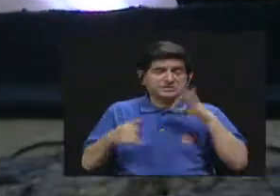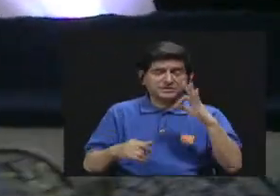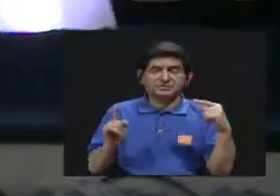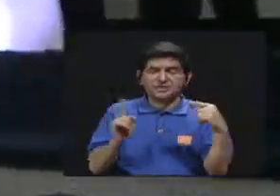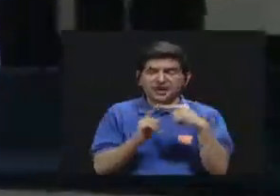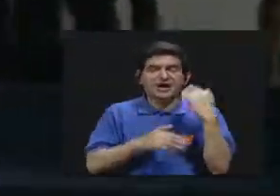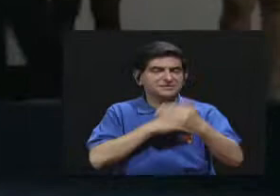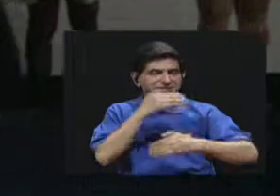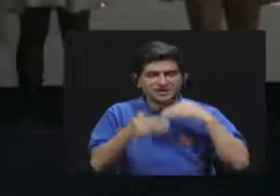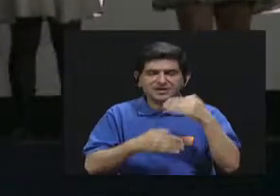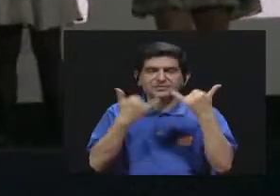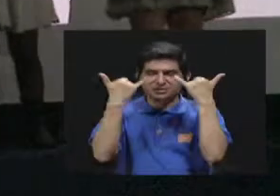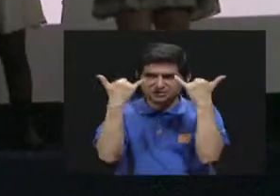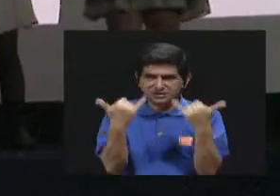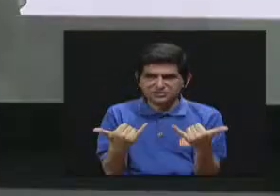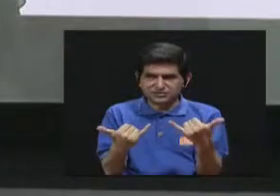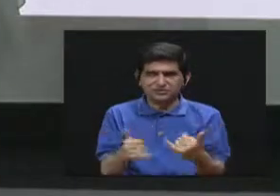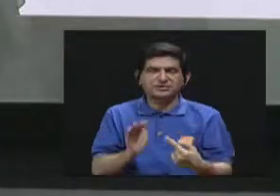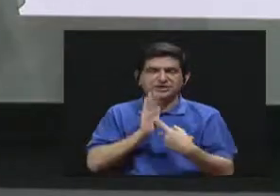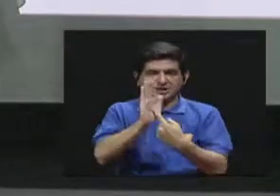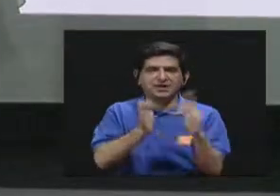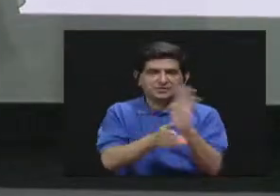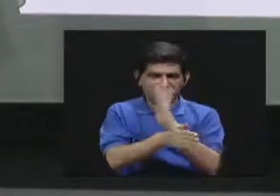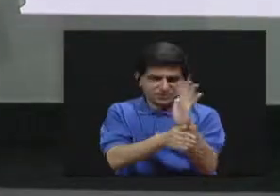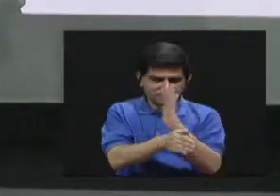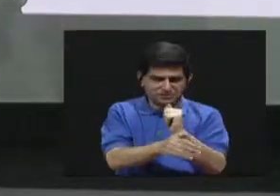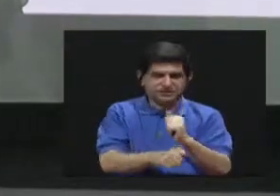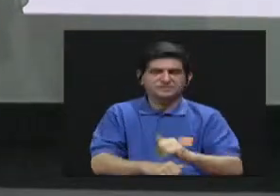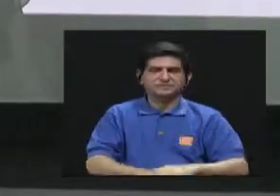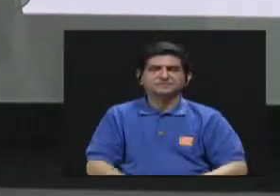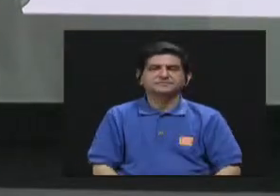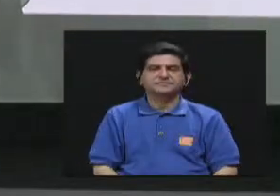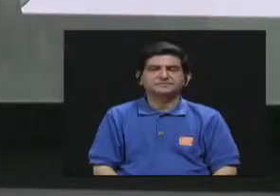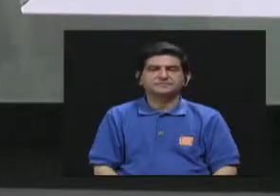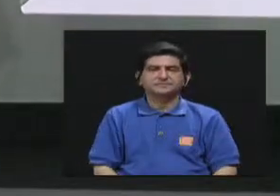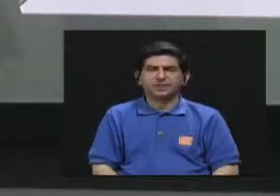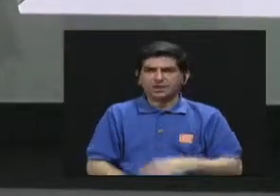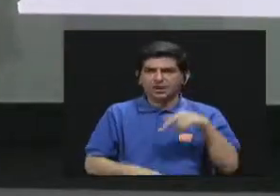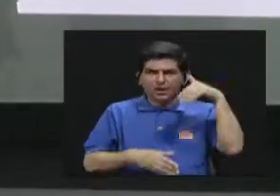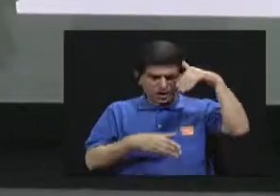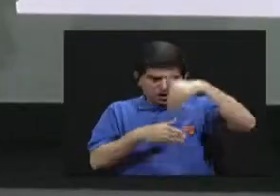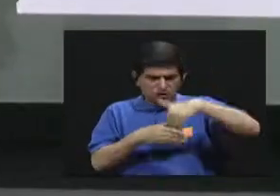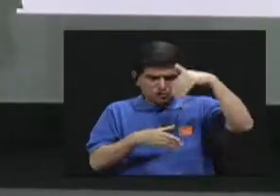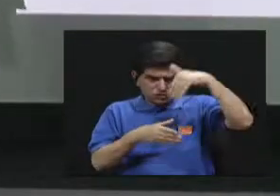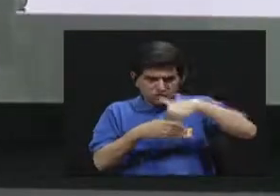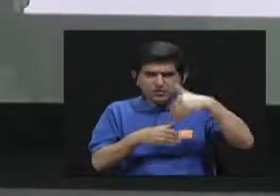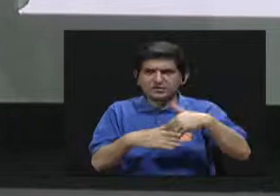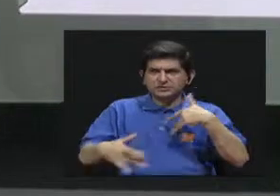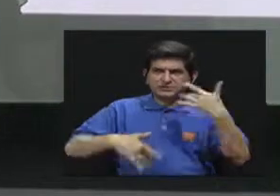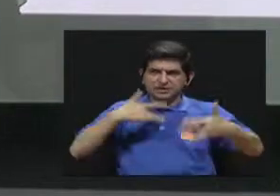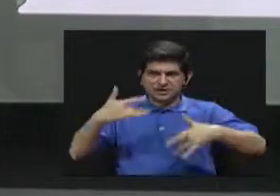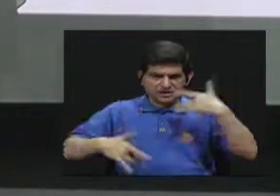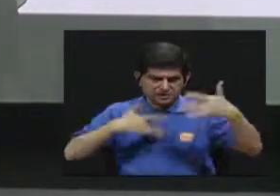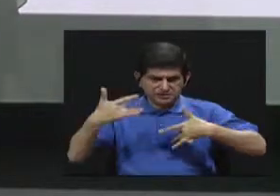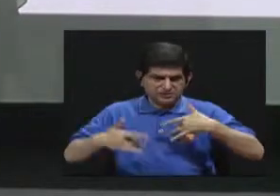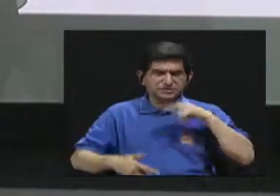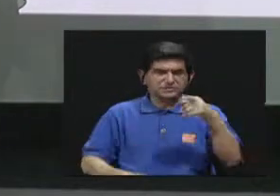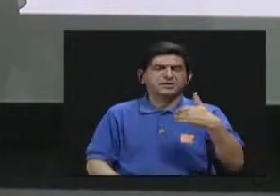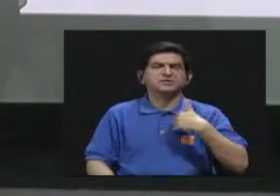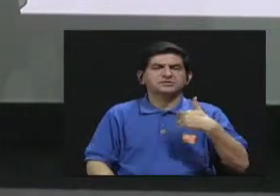proceso que nos muestra la película, ¿verdad? Como muy interiorizar en los sentimientos más que todo de ella, bueno, me